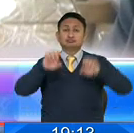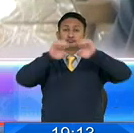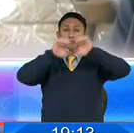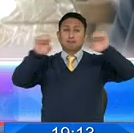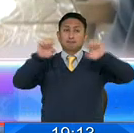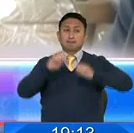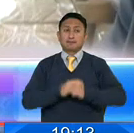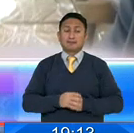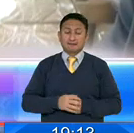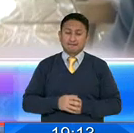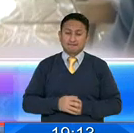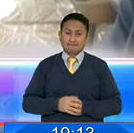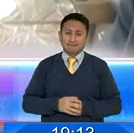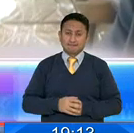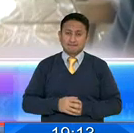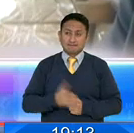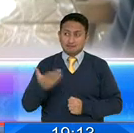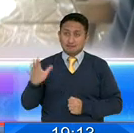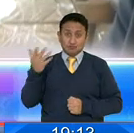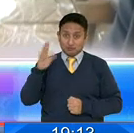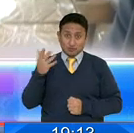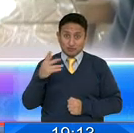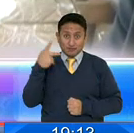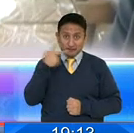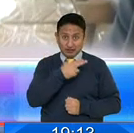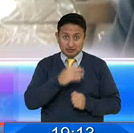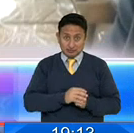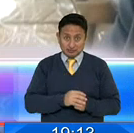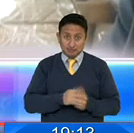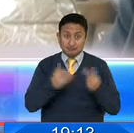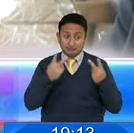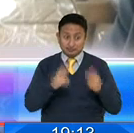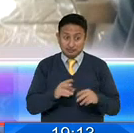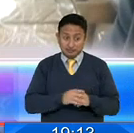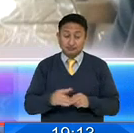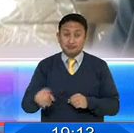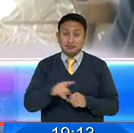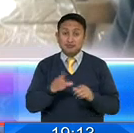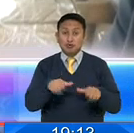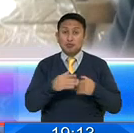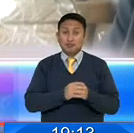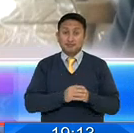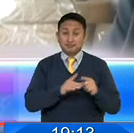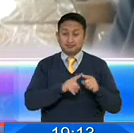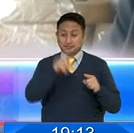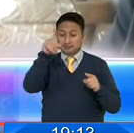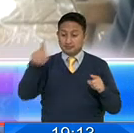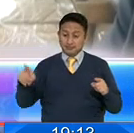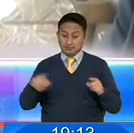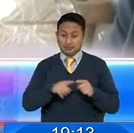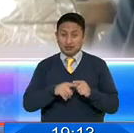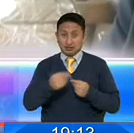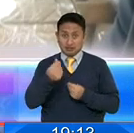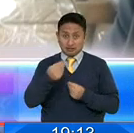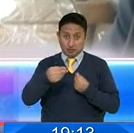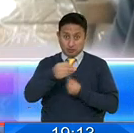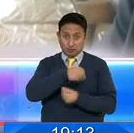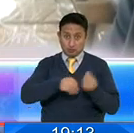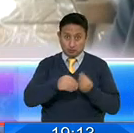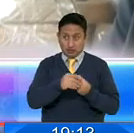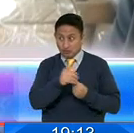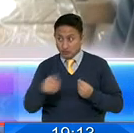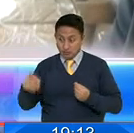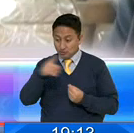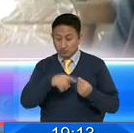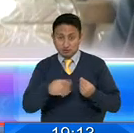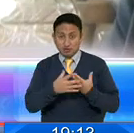empresas de papel y en donde aparece sobre todo la triangulación para desviar los fondos de estos malos funcionarios